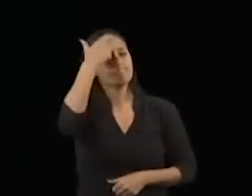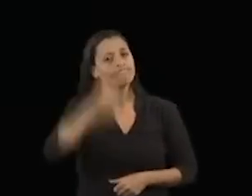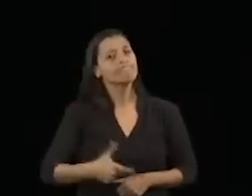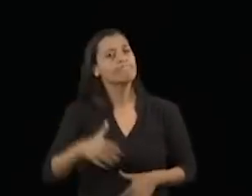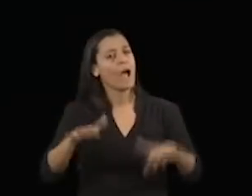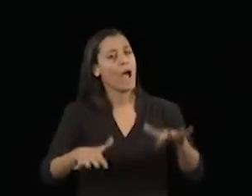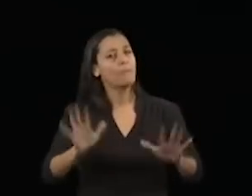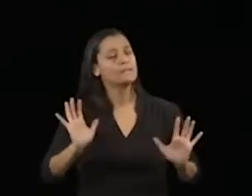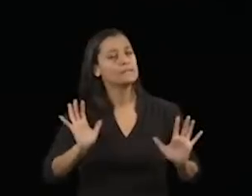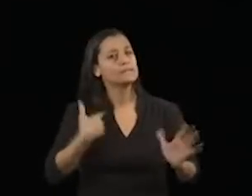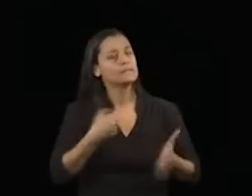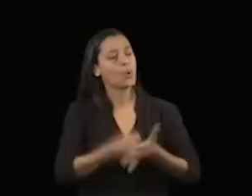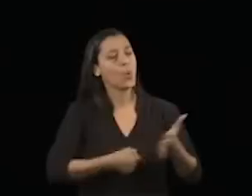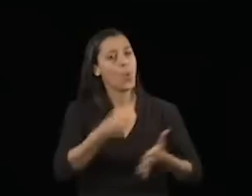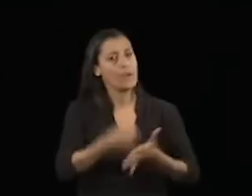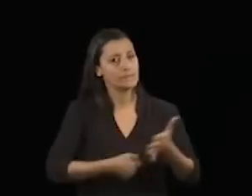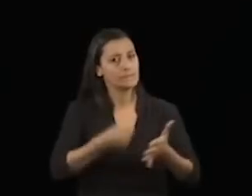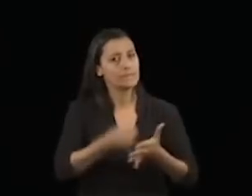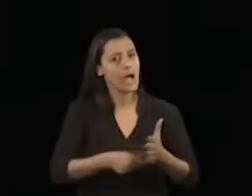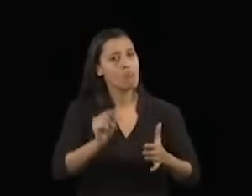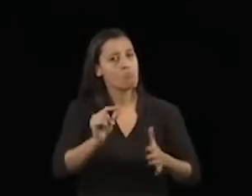cuesta